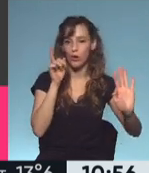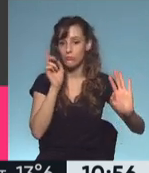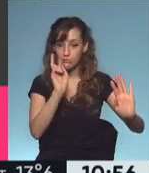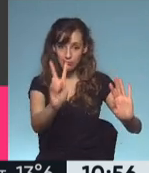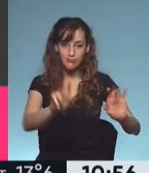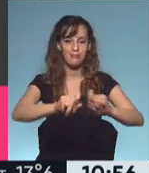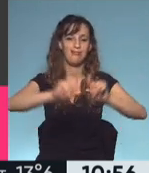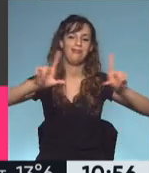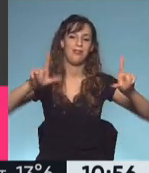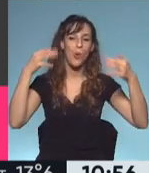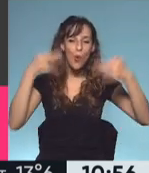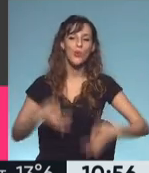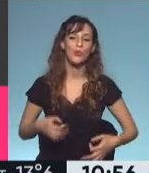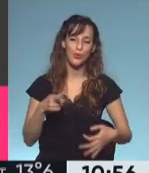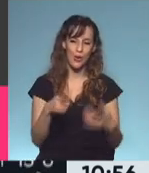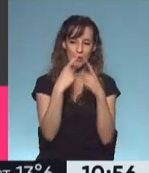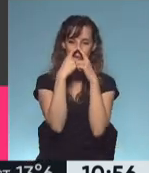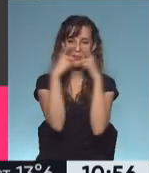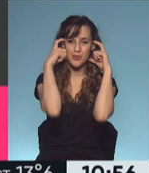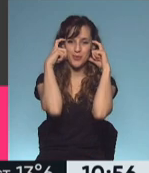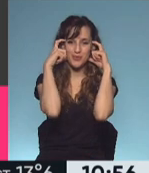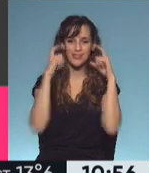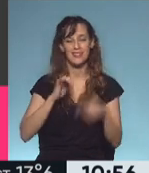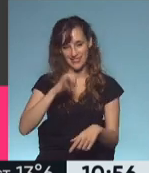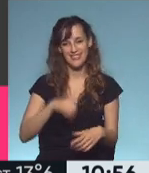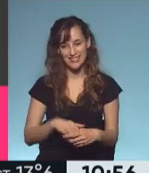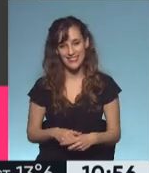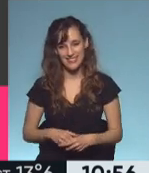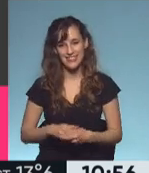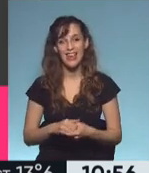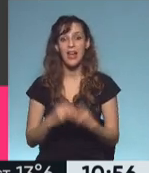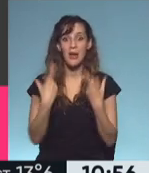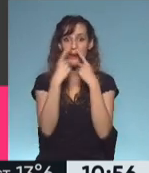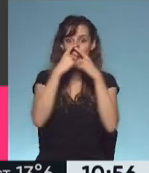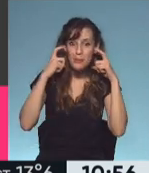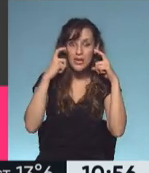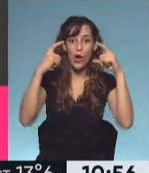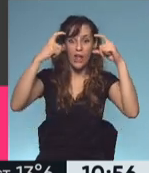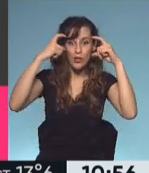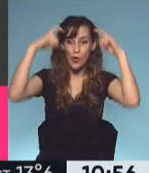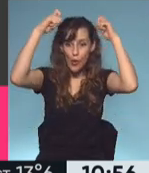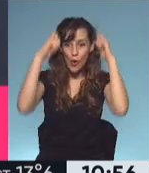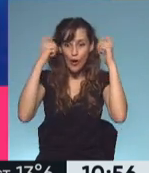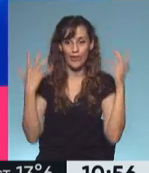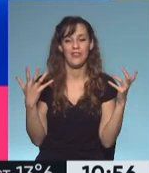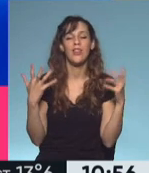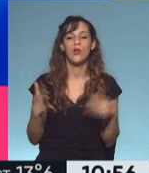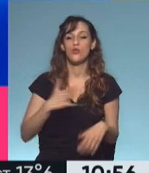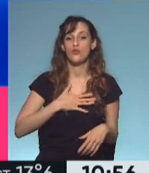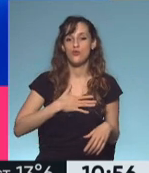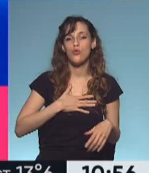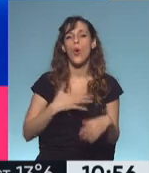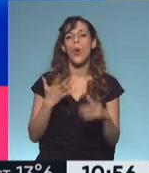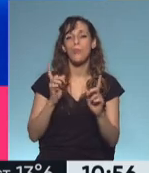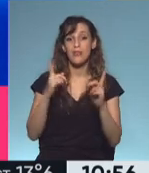el barbijo que hiciste con suculentas. Sí. Tenía barbijo, 120, gorro y anteojo. 120 y pico de variedades solo del